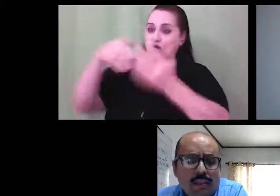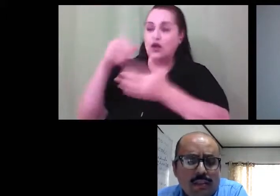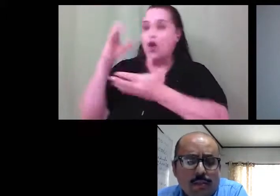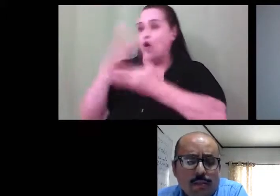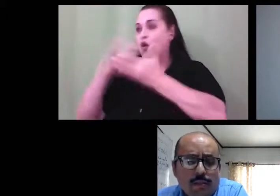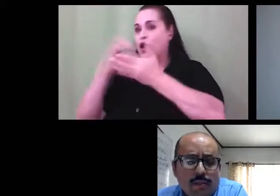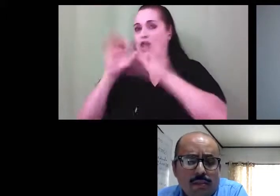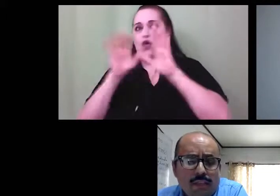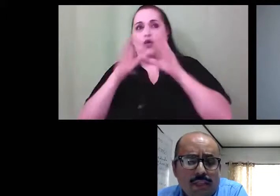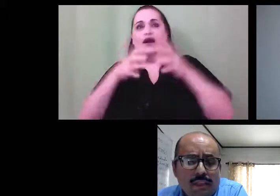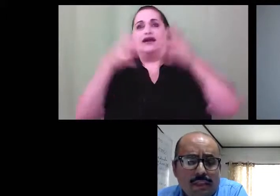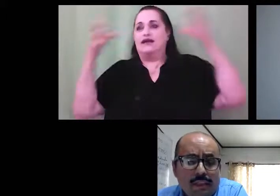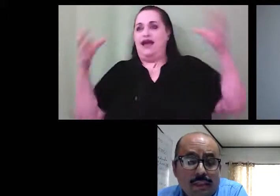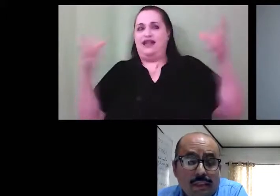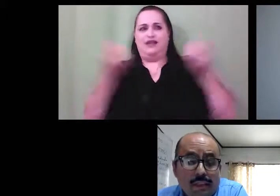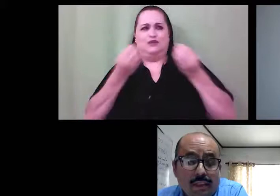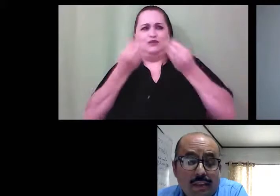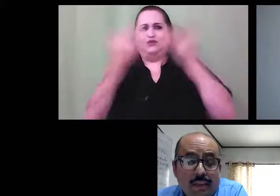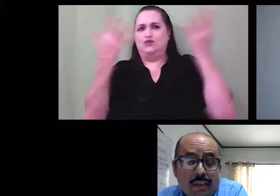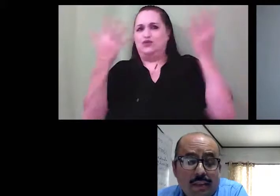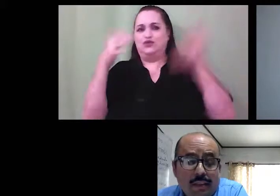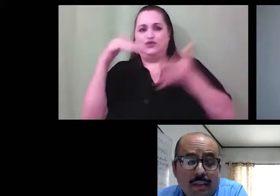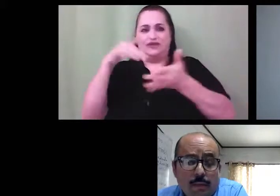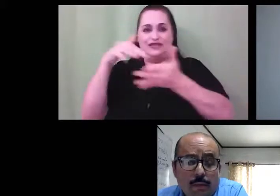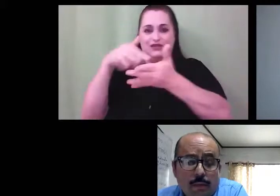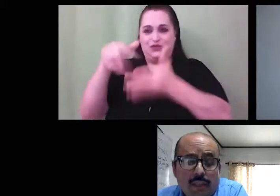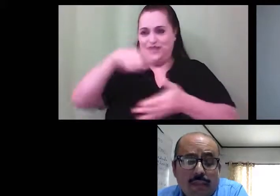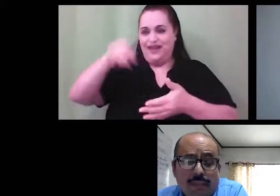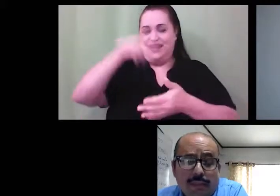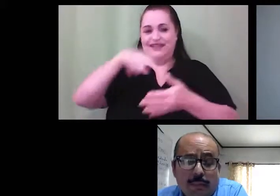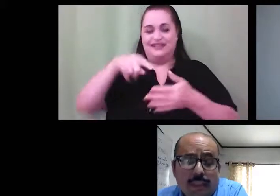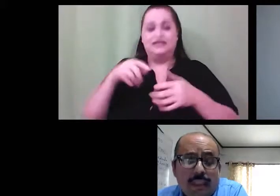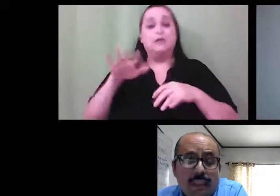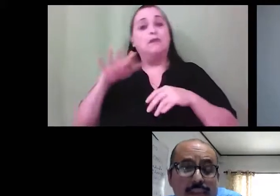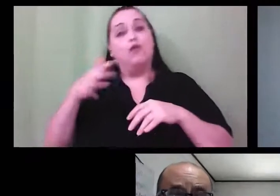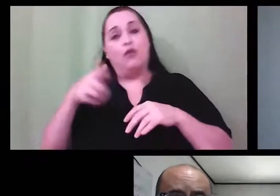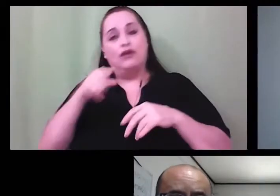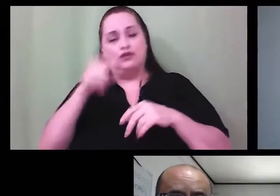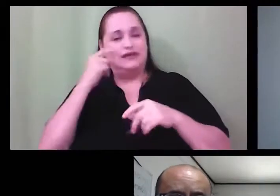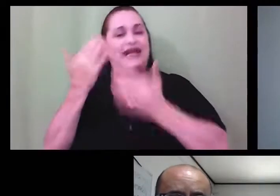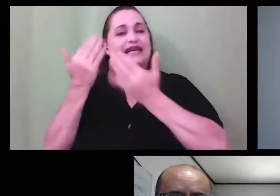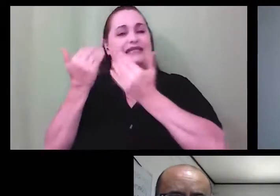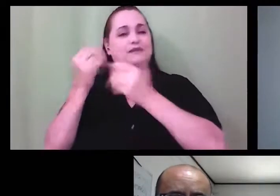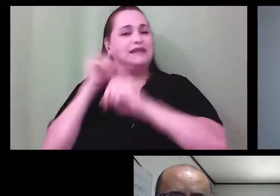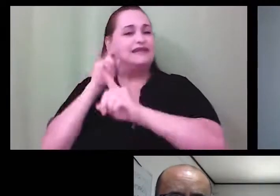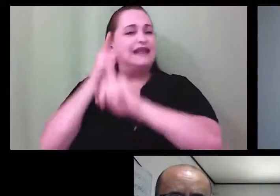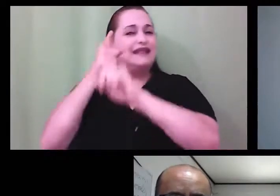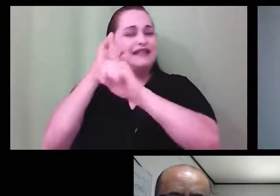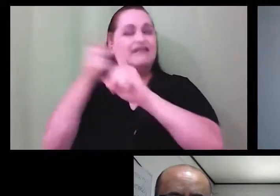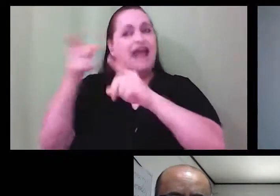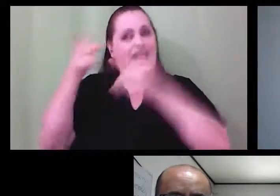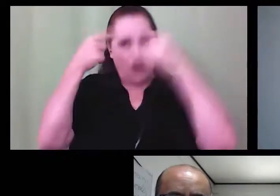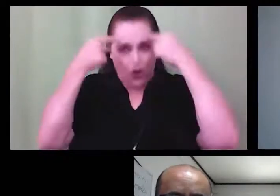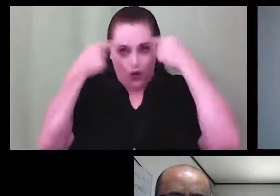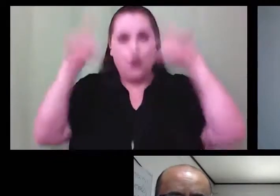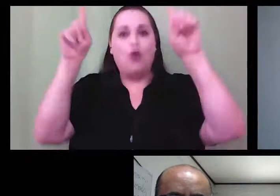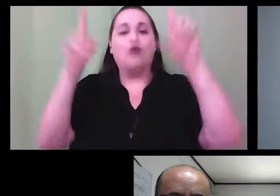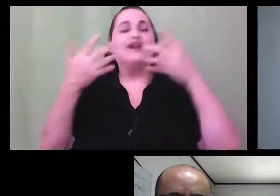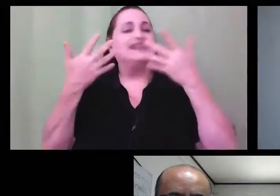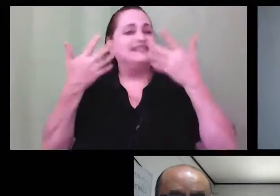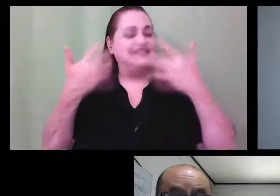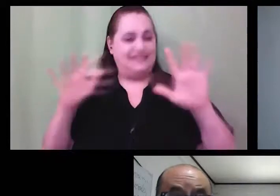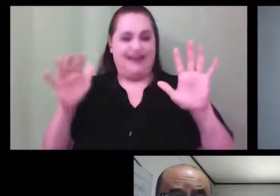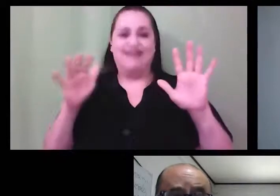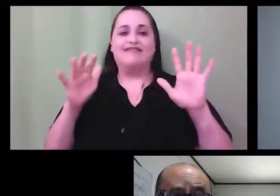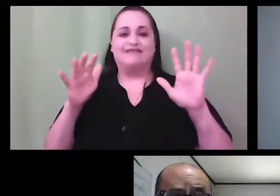grande, con muchos estudiantes. Y por lo menos esa expectativa de que él lo iba a lograr, yo creo que ya estamos